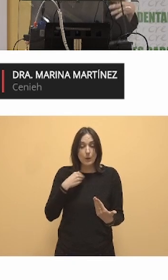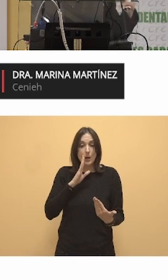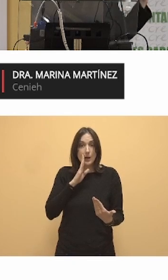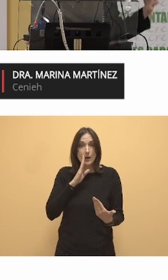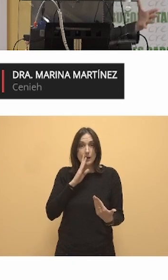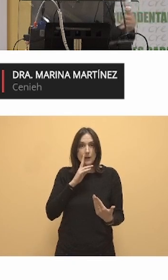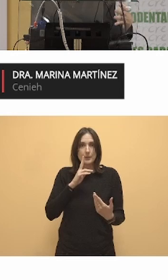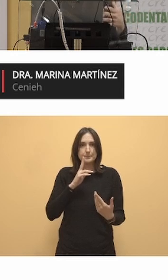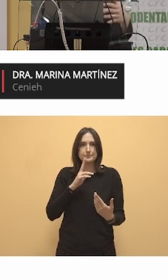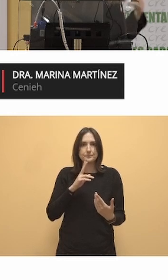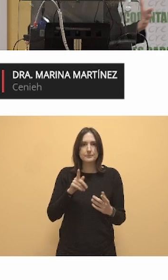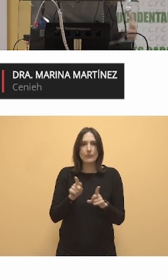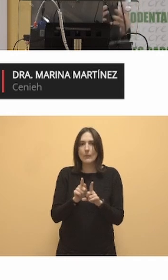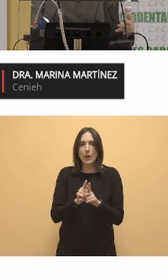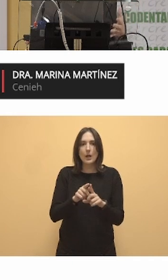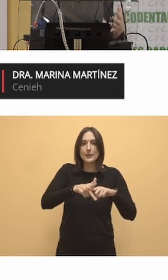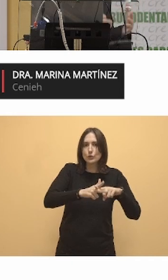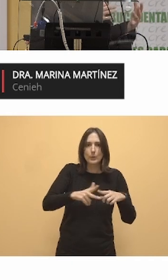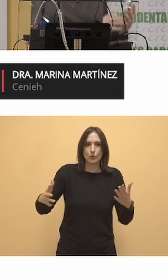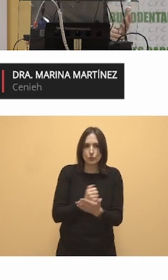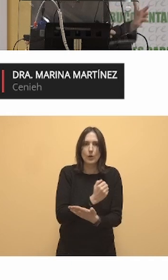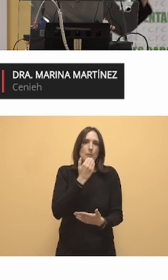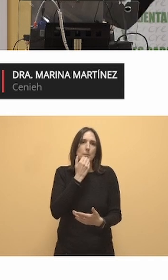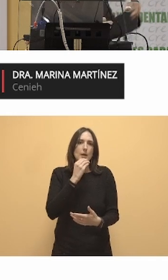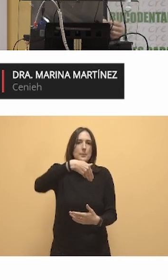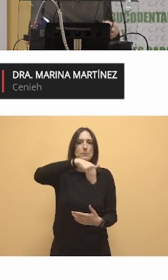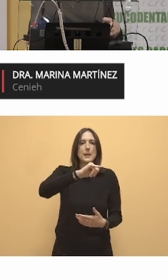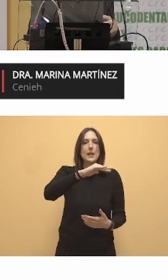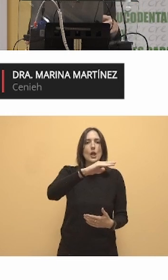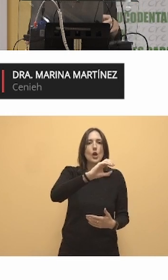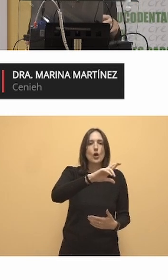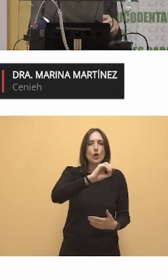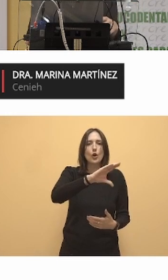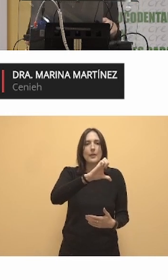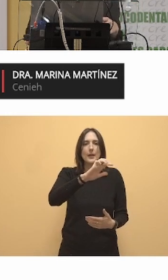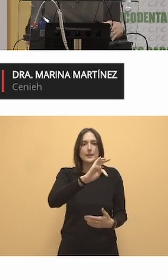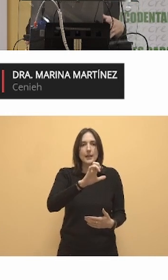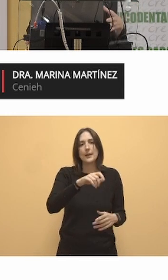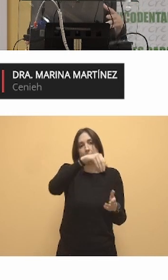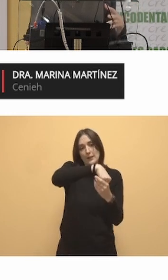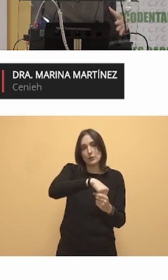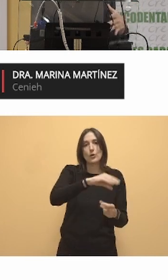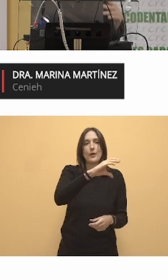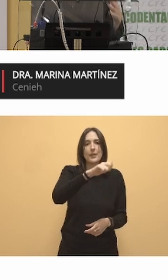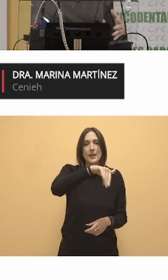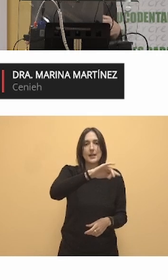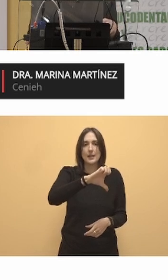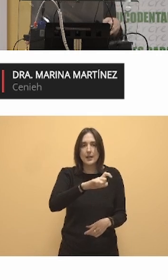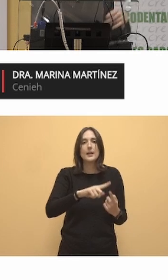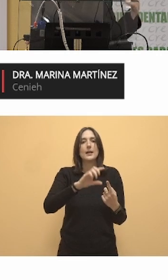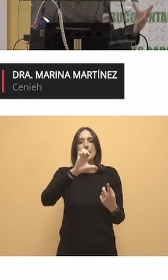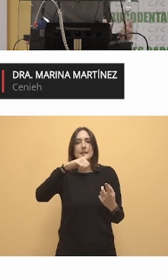todos los instrumentos, como son el micro-CT que tenemos en el CNIE, como es el